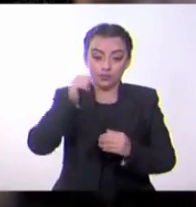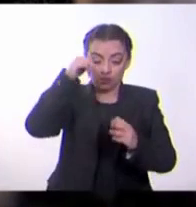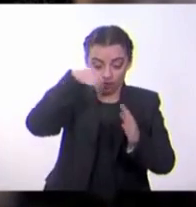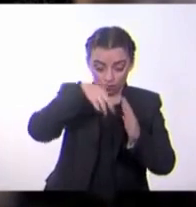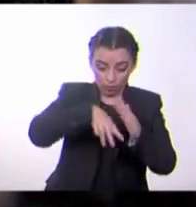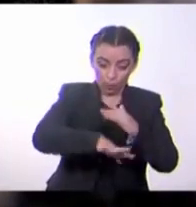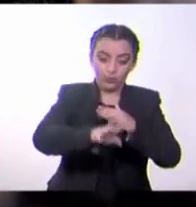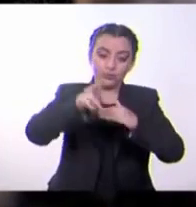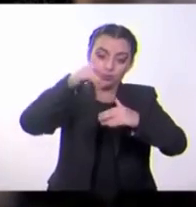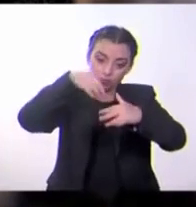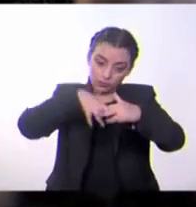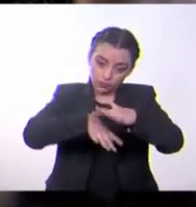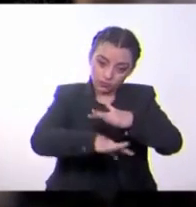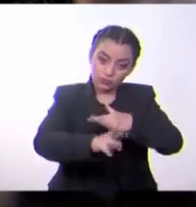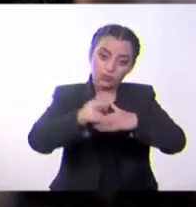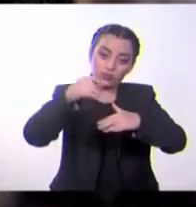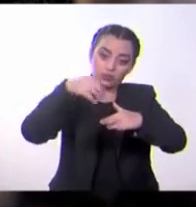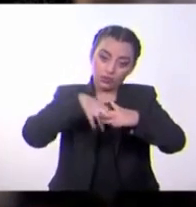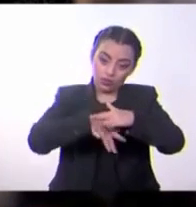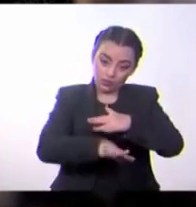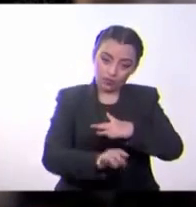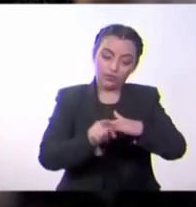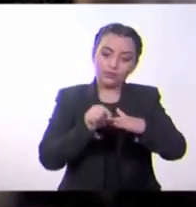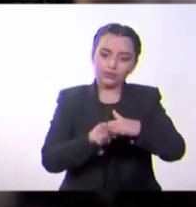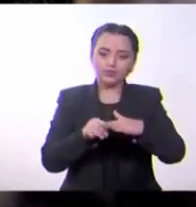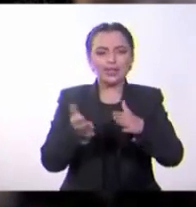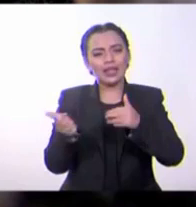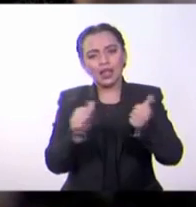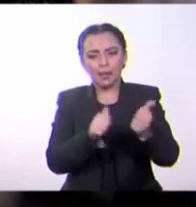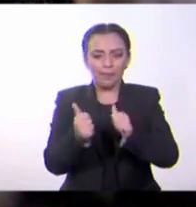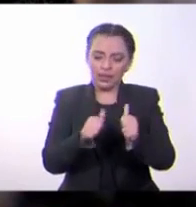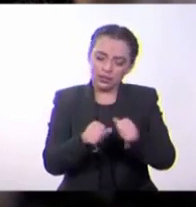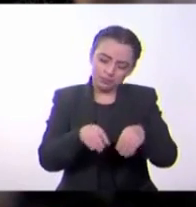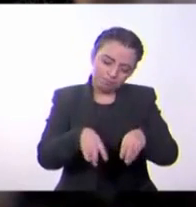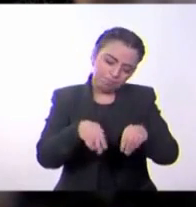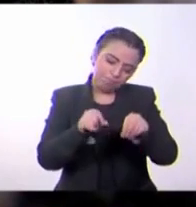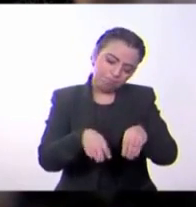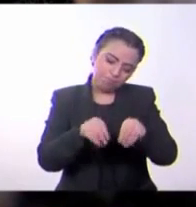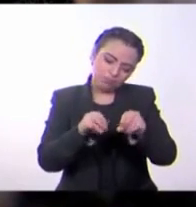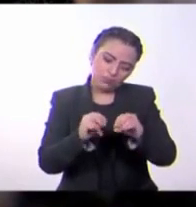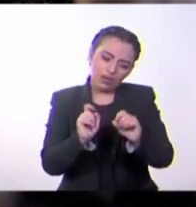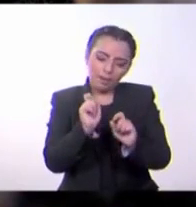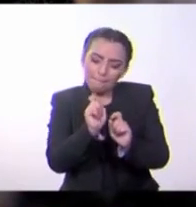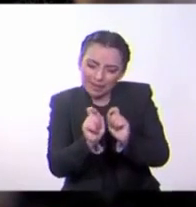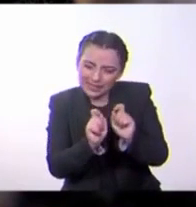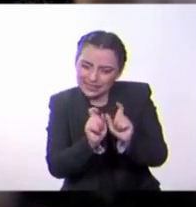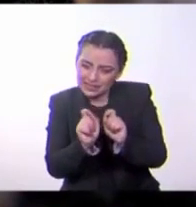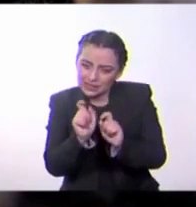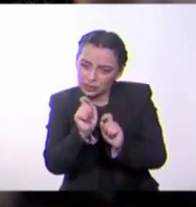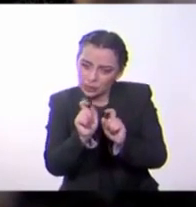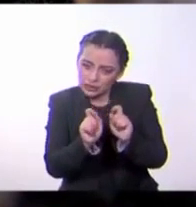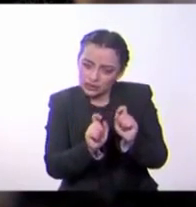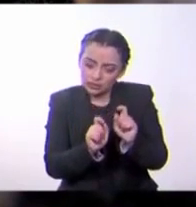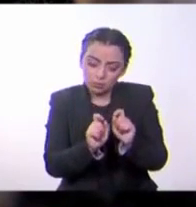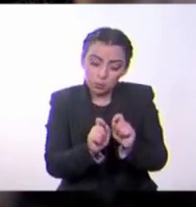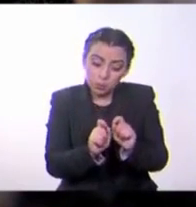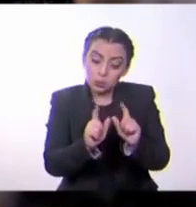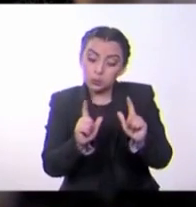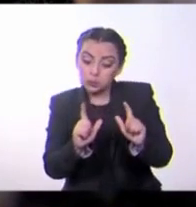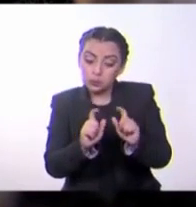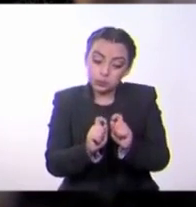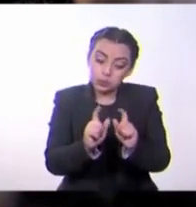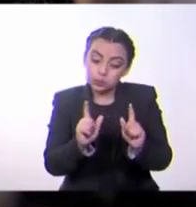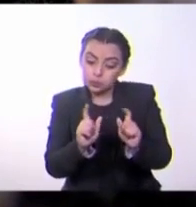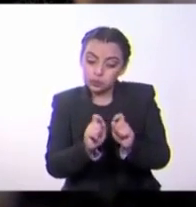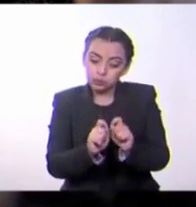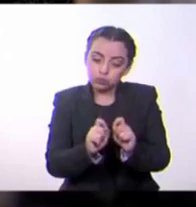de varios factores como la textura del suelo, la partícula o el tamaño de la partícula y también otros factores que